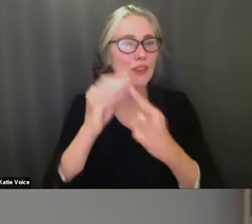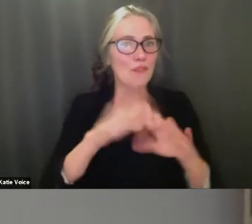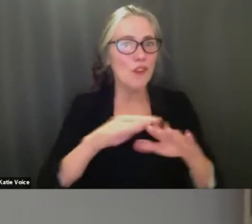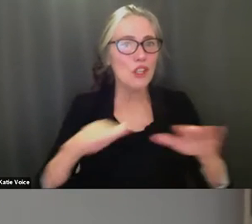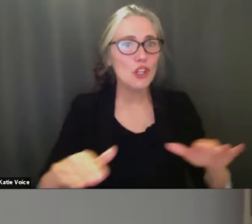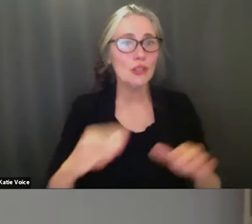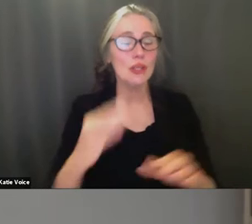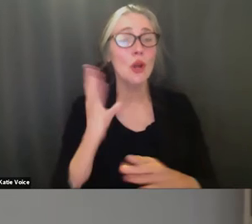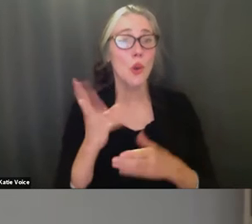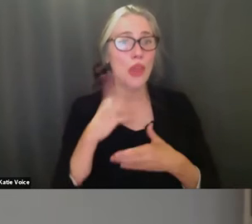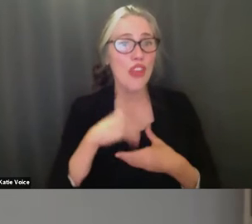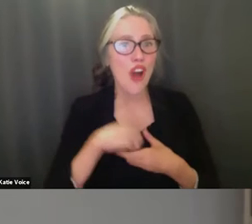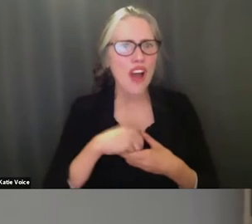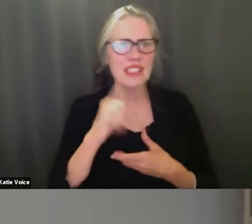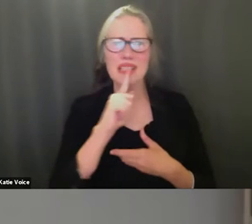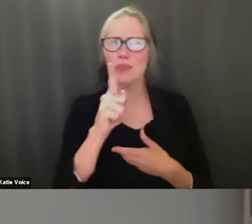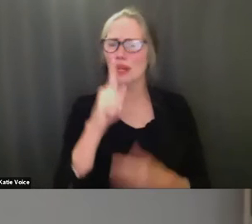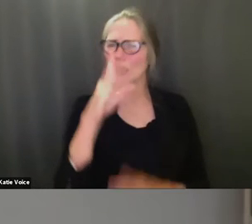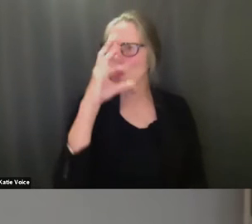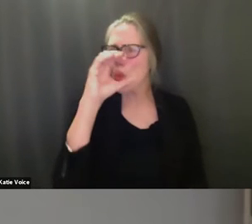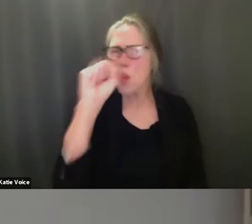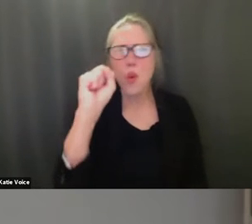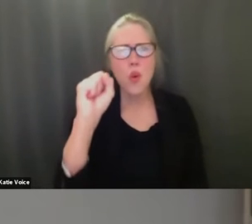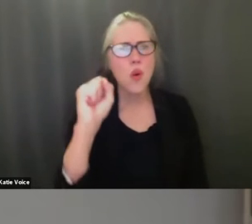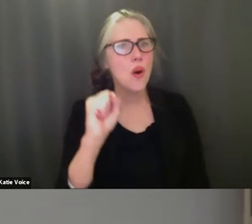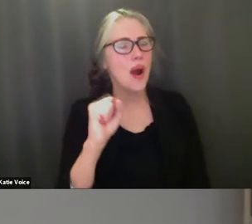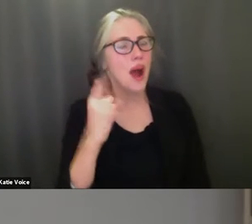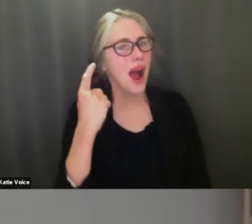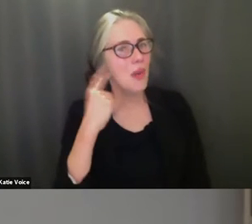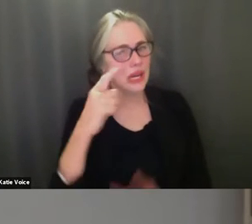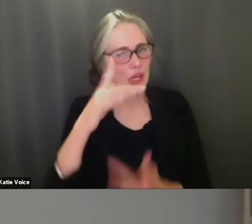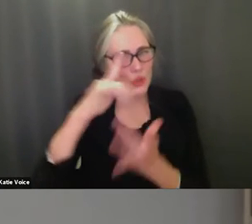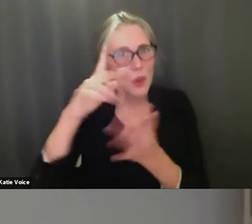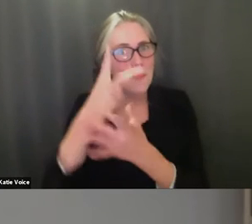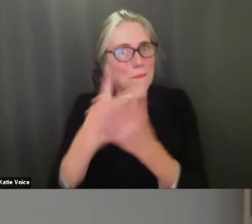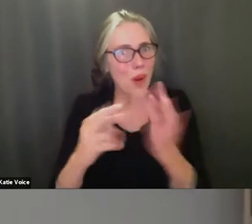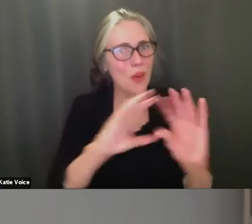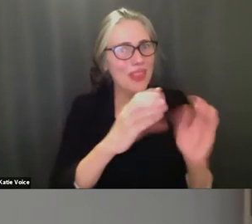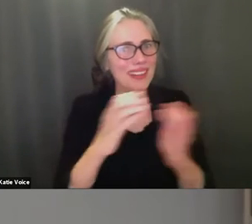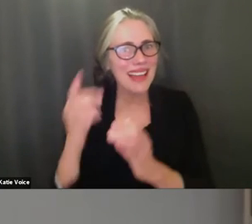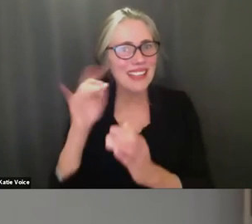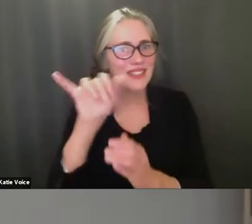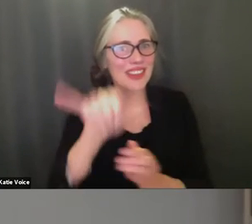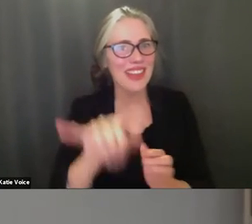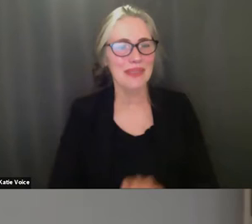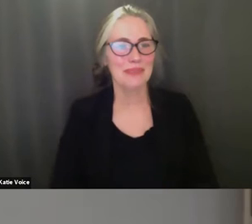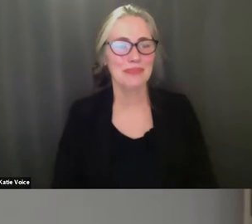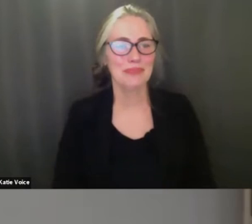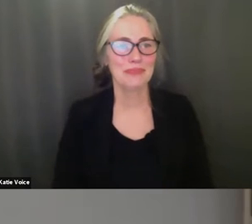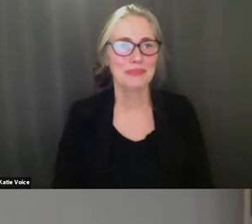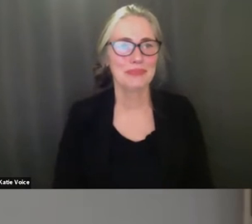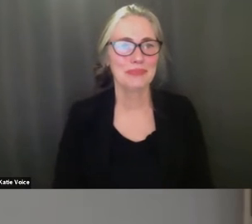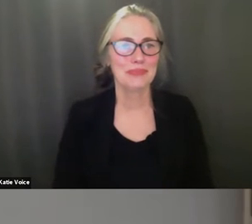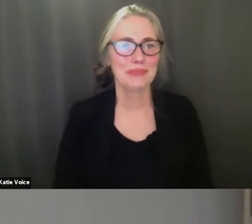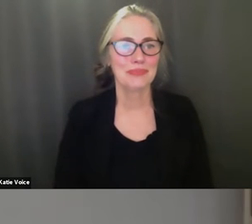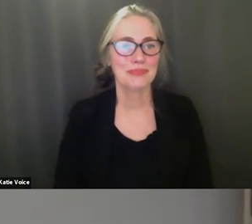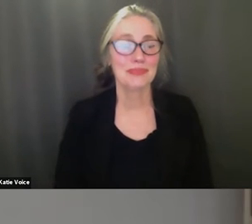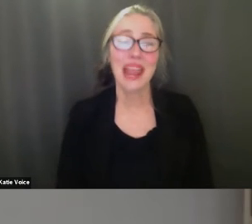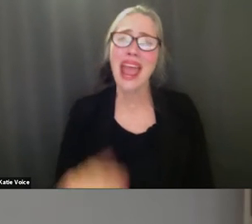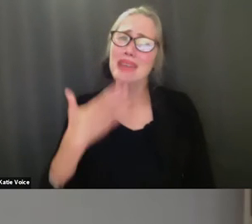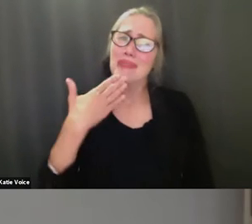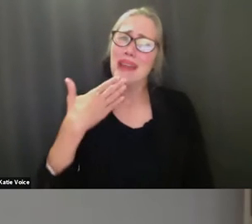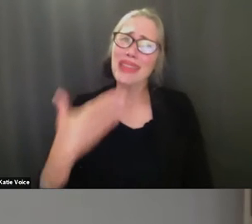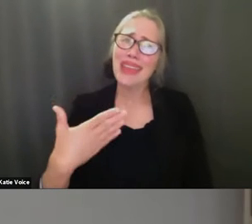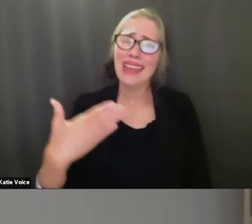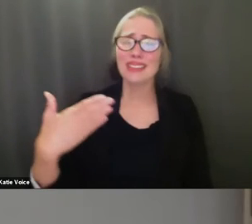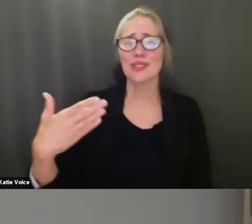El programa especializado para los niños con autismo es maravilloso y nosotros pudimos hacer un tour tanto las clases para esto. Y también quisiera dar